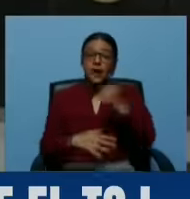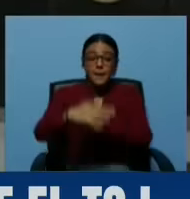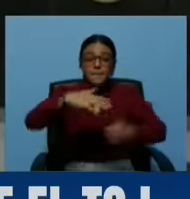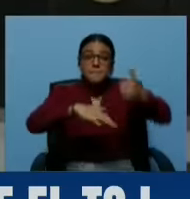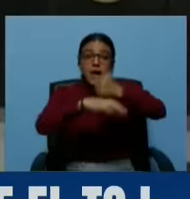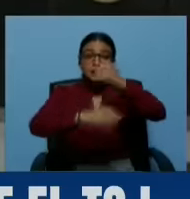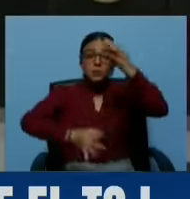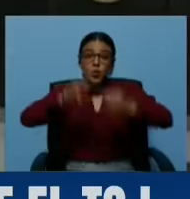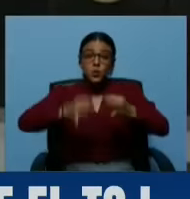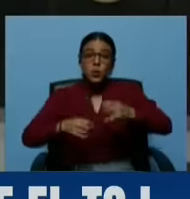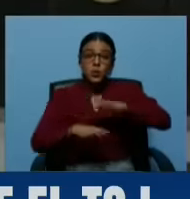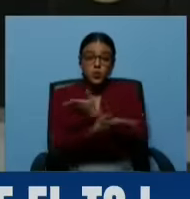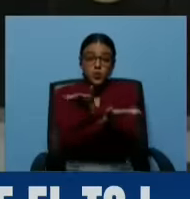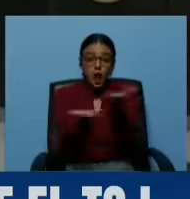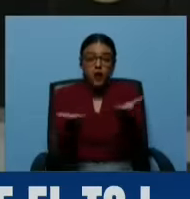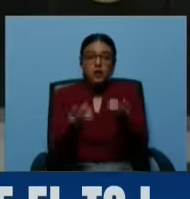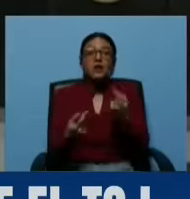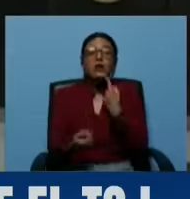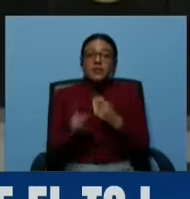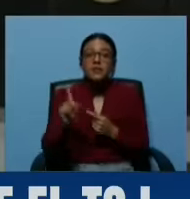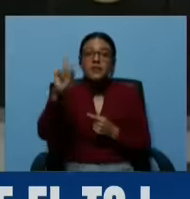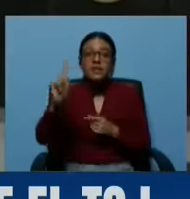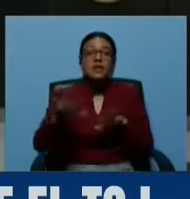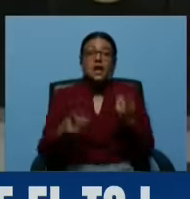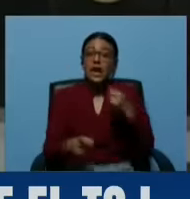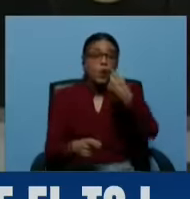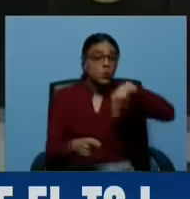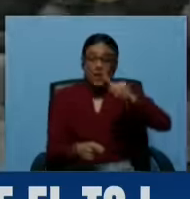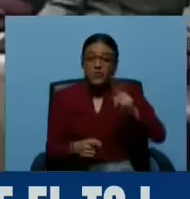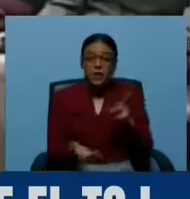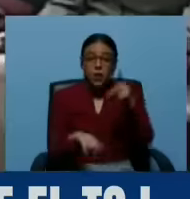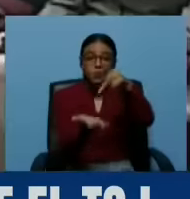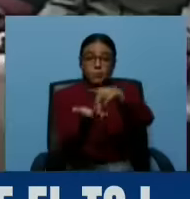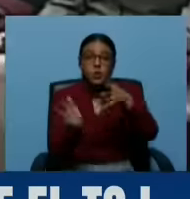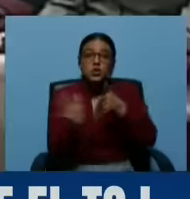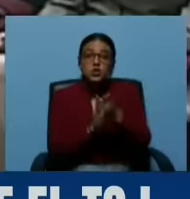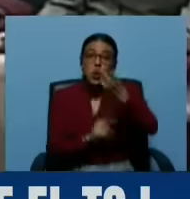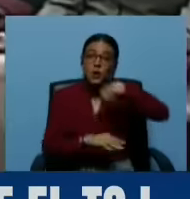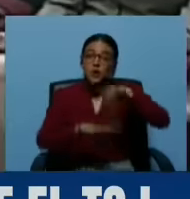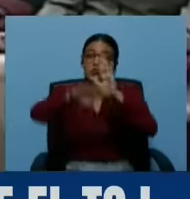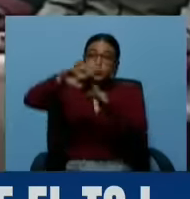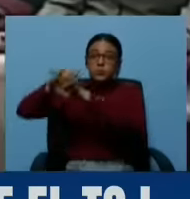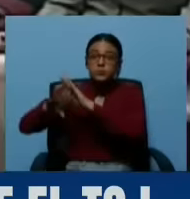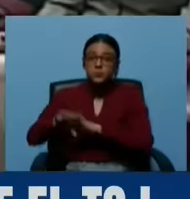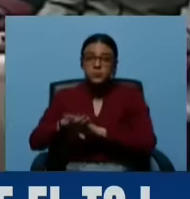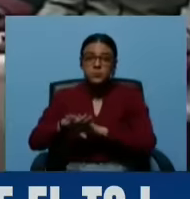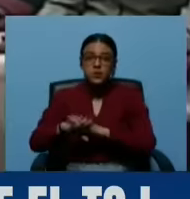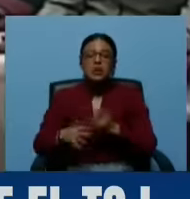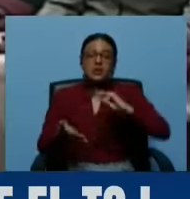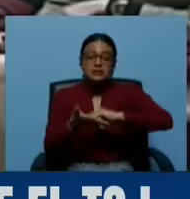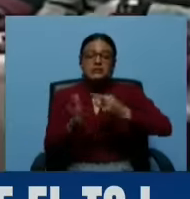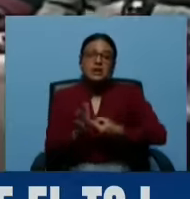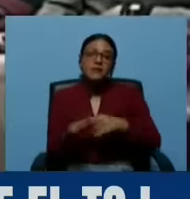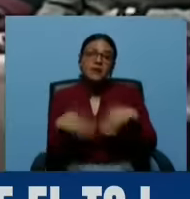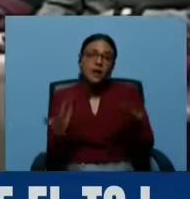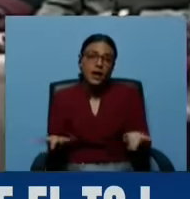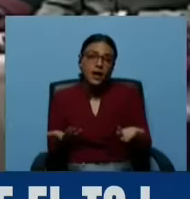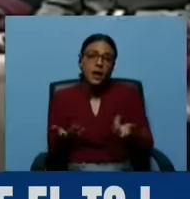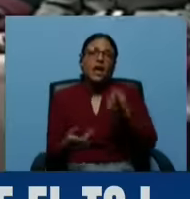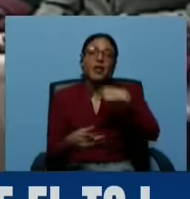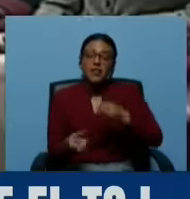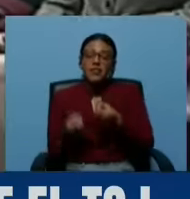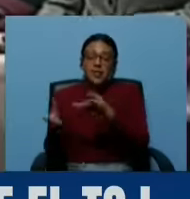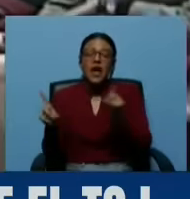es decir, esta instancia, dejó claro que la falta de comparecencia ante esta sala electoral acarrea